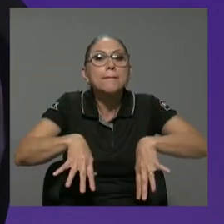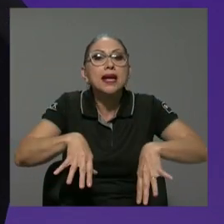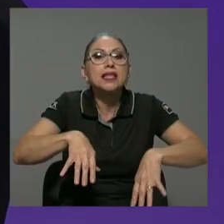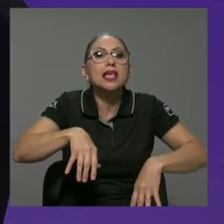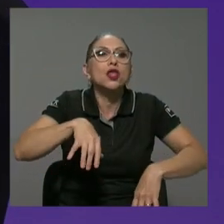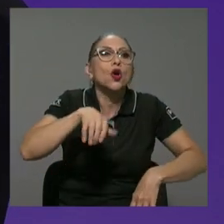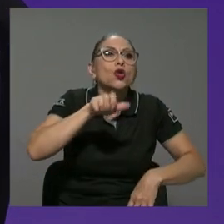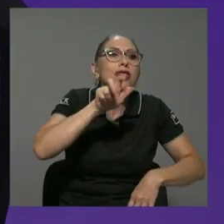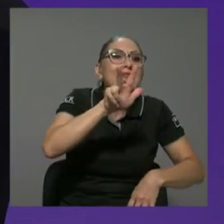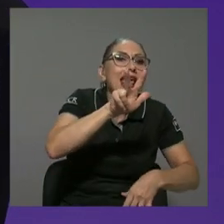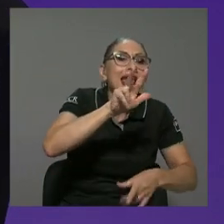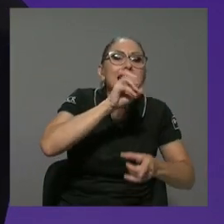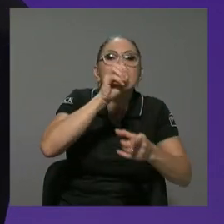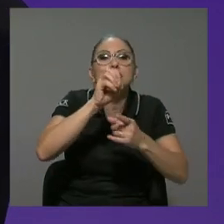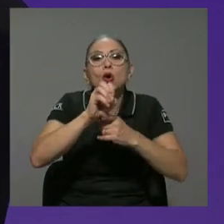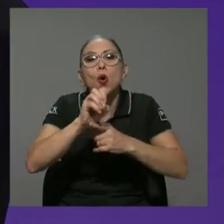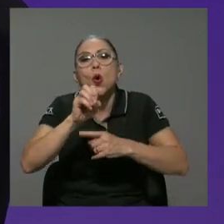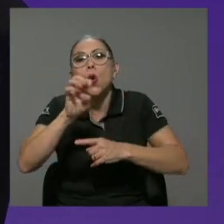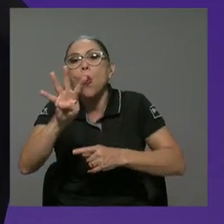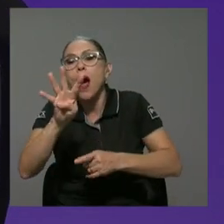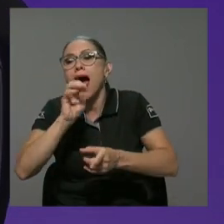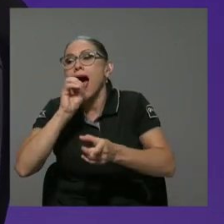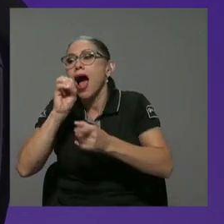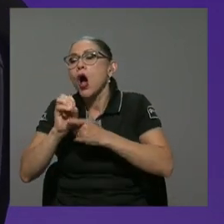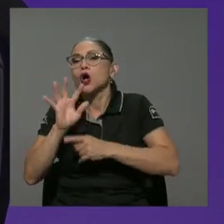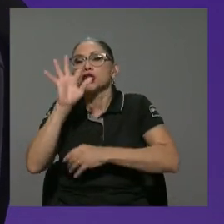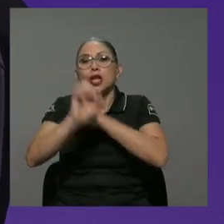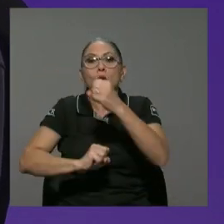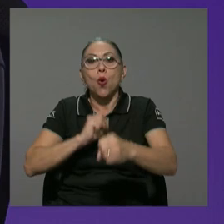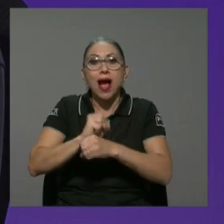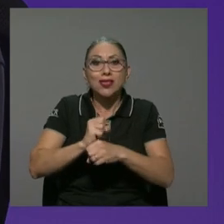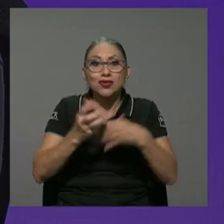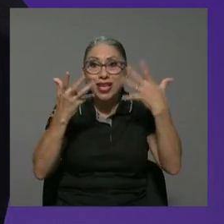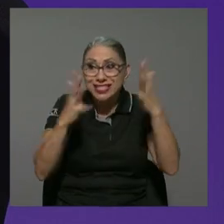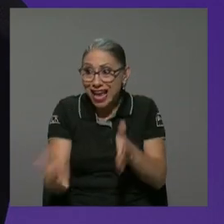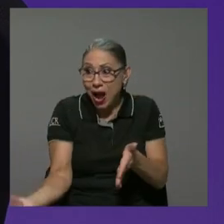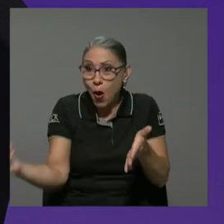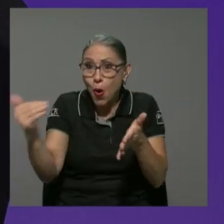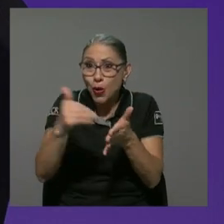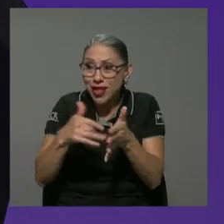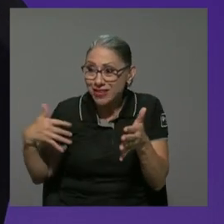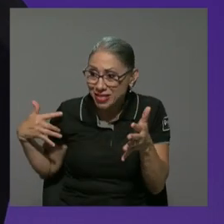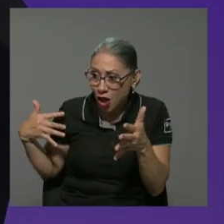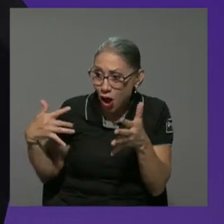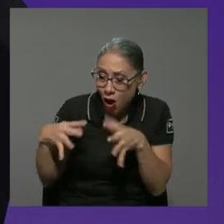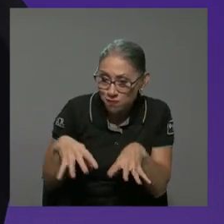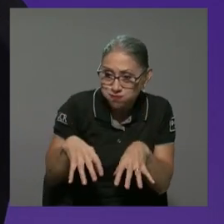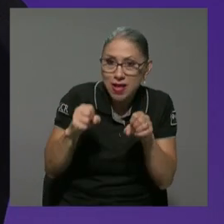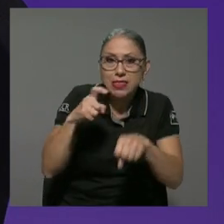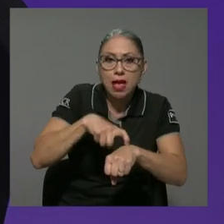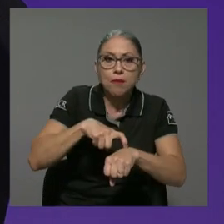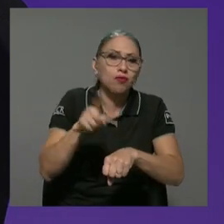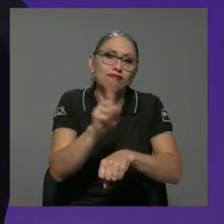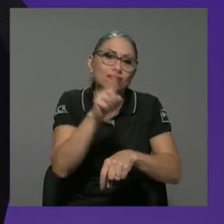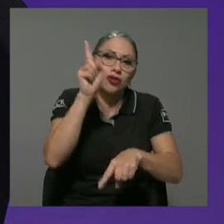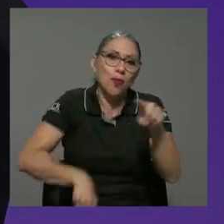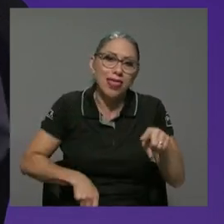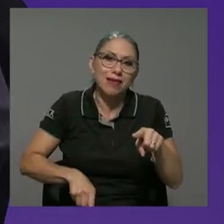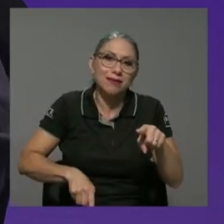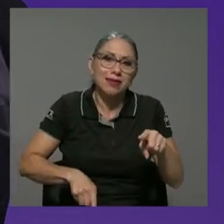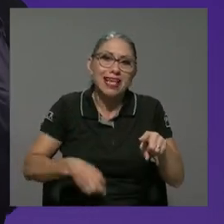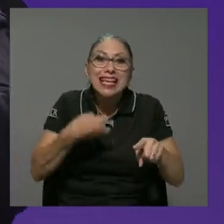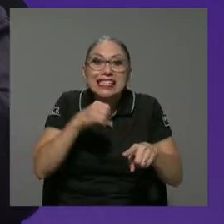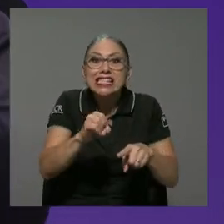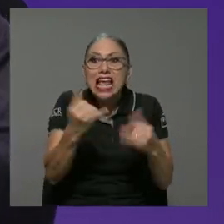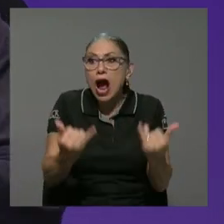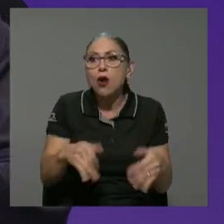3, 4, 5 años. Es decir, ese tiempo para ellos no se puede reponer. Y si no se hace ahora, mañana va a ser demasiado tarde.